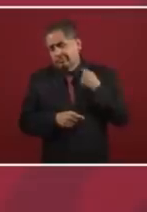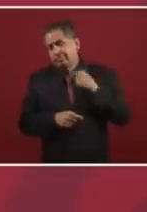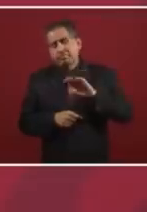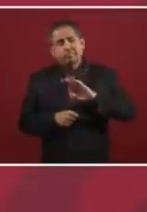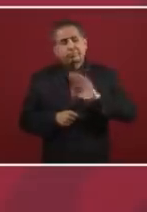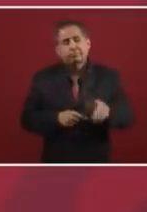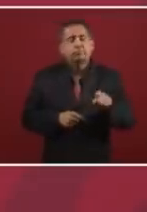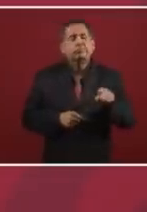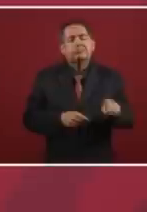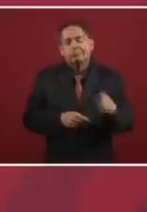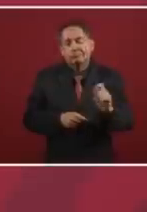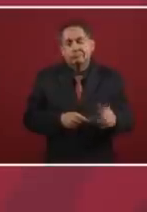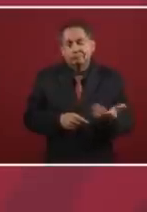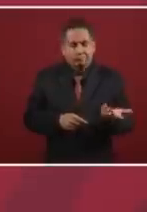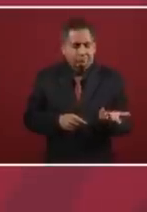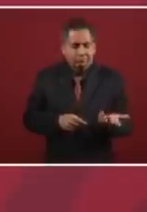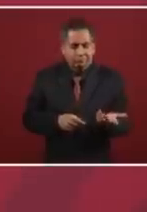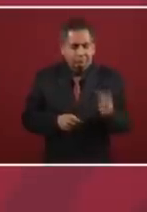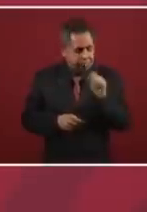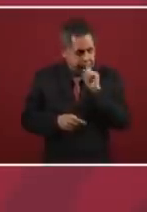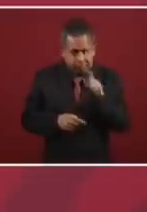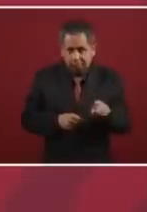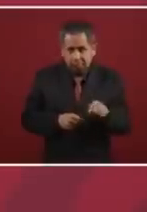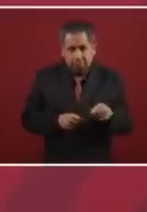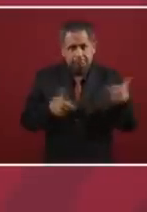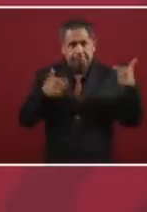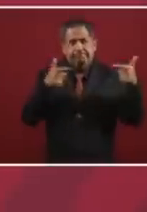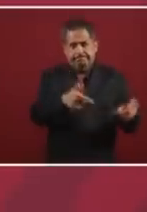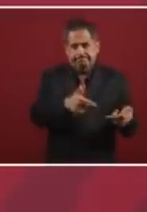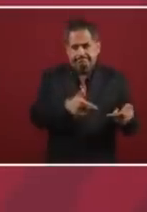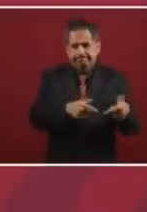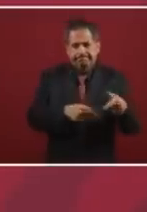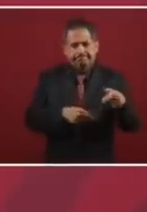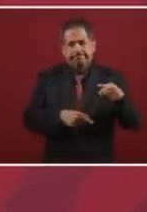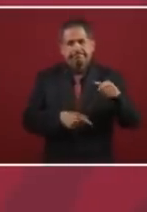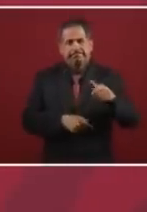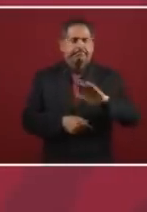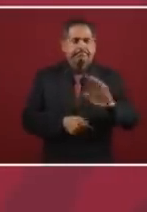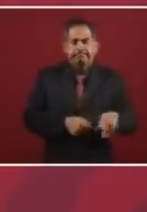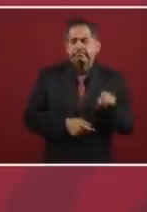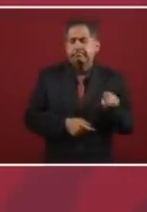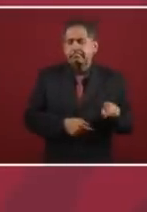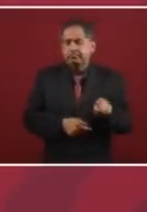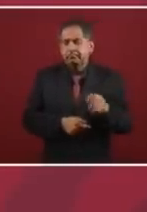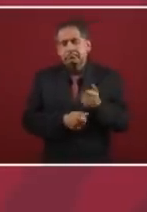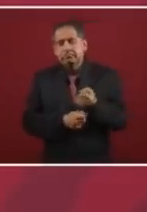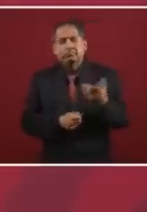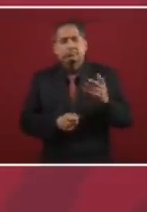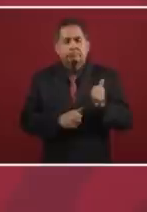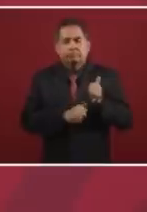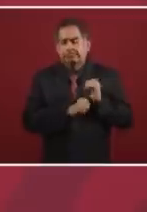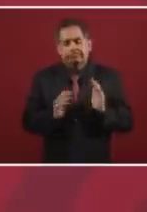un también emboscada militares